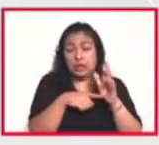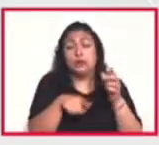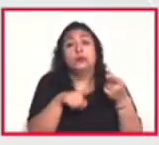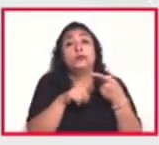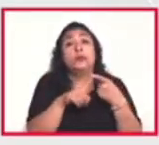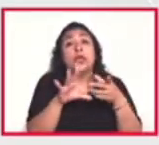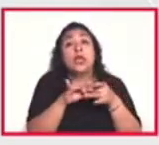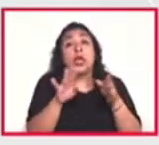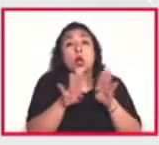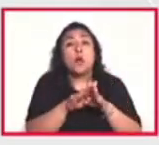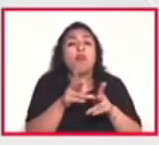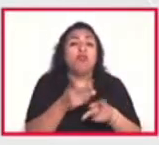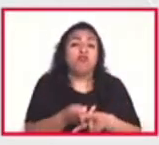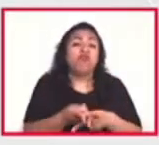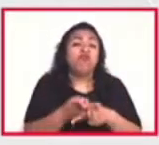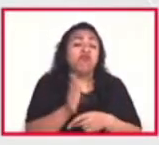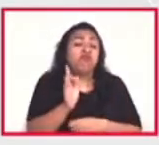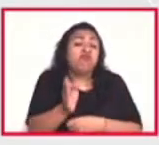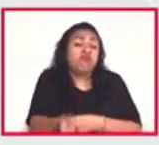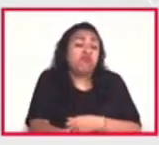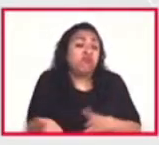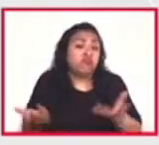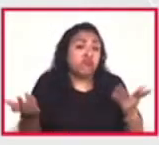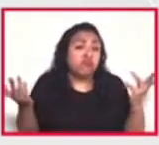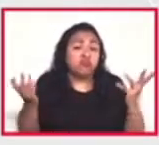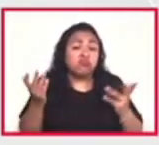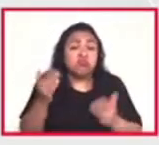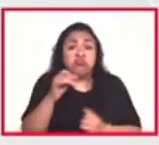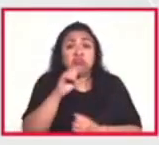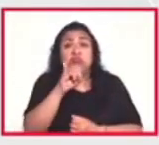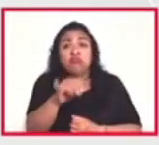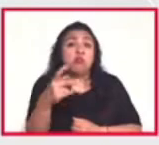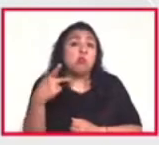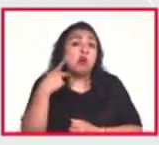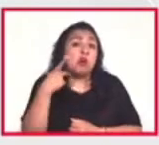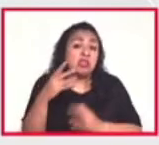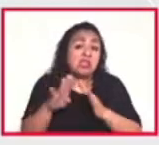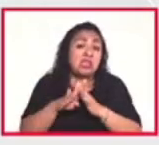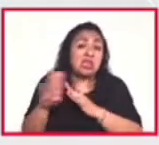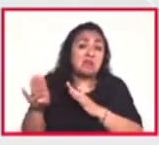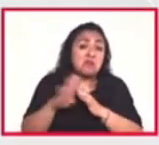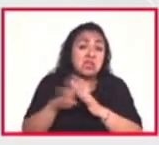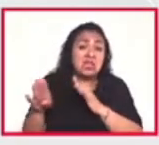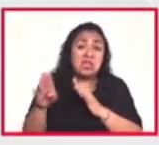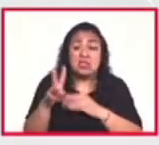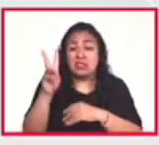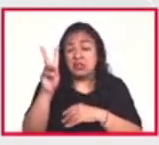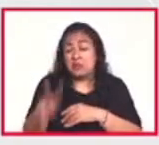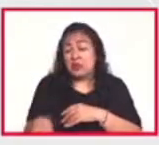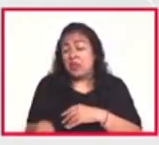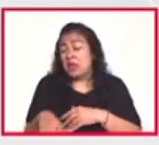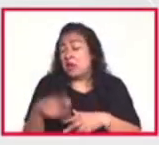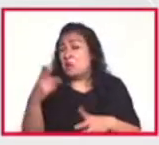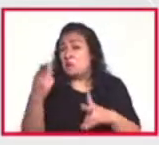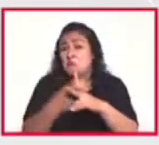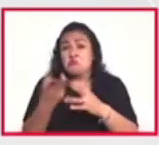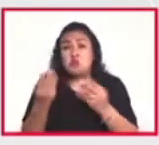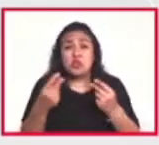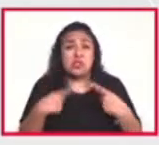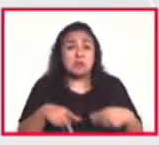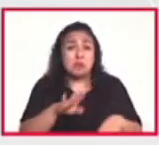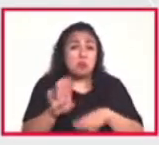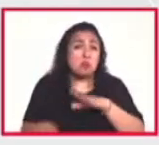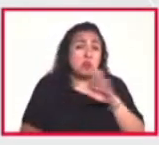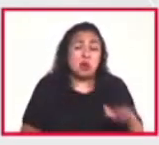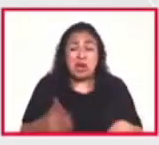de una tolerancia y de, en cierta medida, aprobación de políticas inmigrantes que han tenido un costo humano tremendo y que pasan por